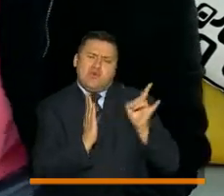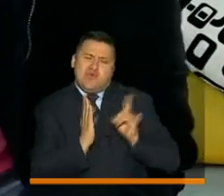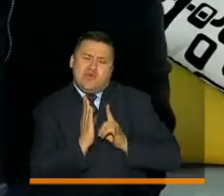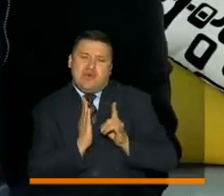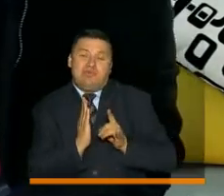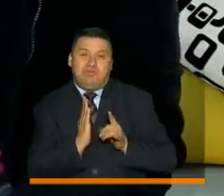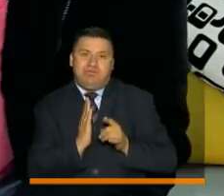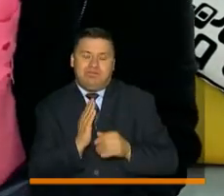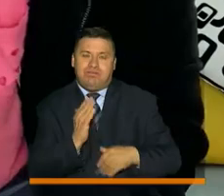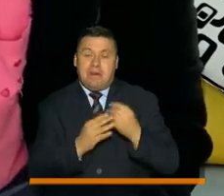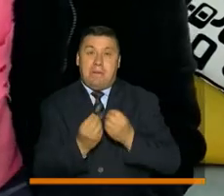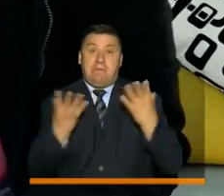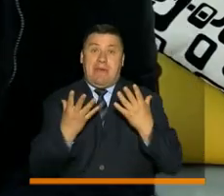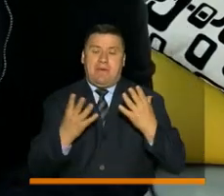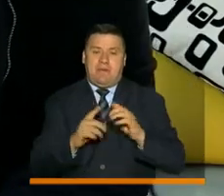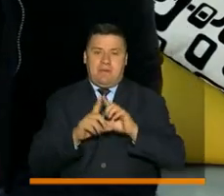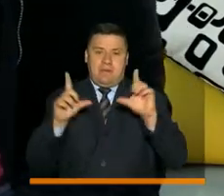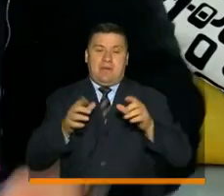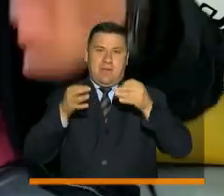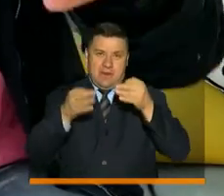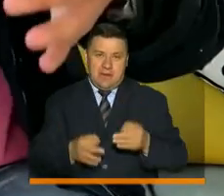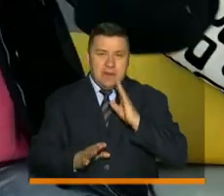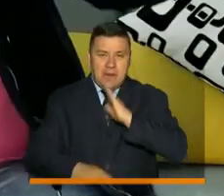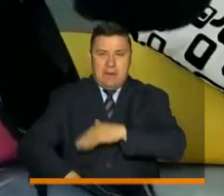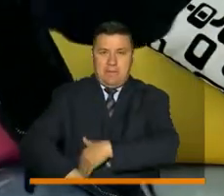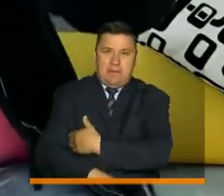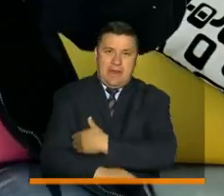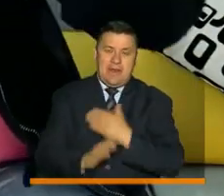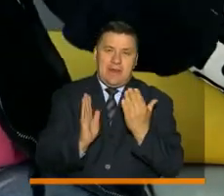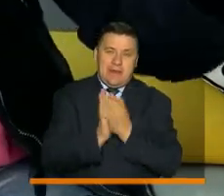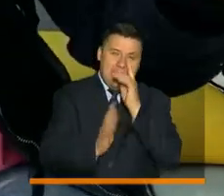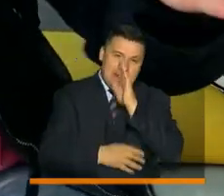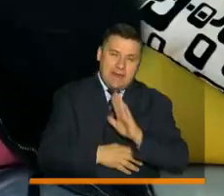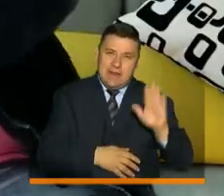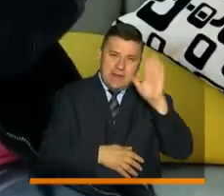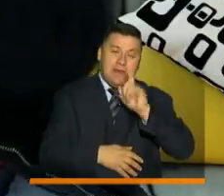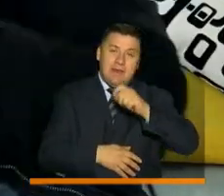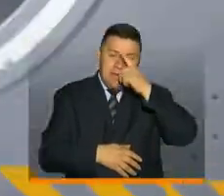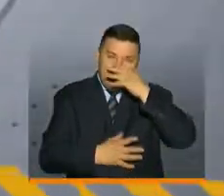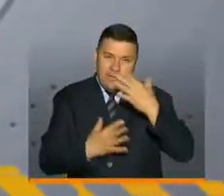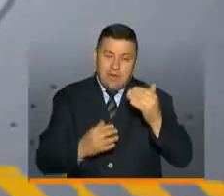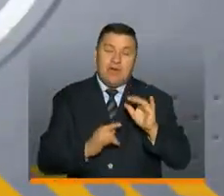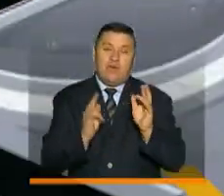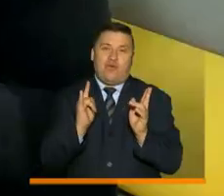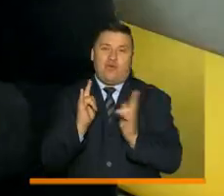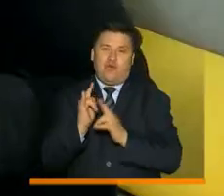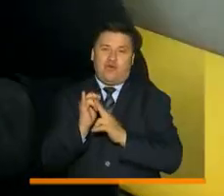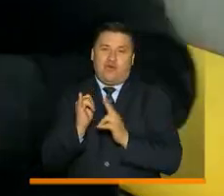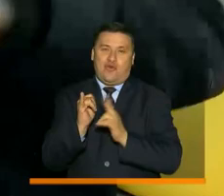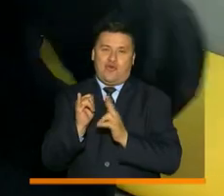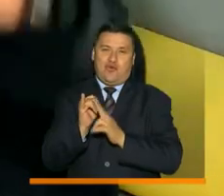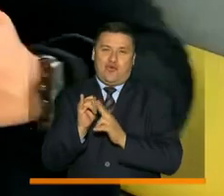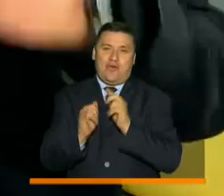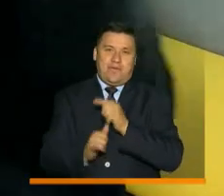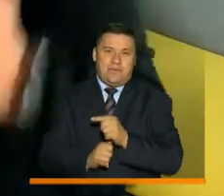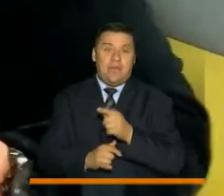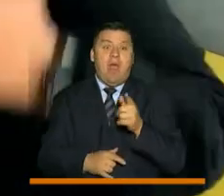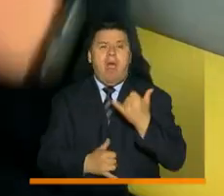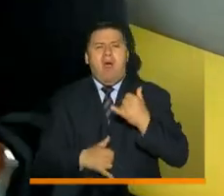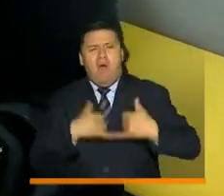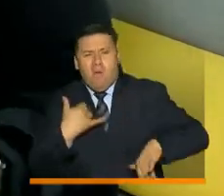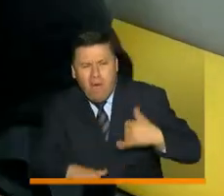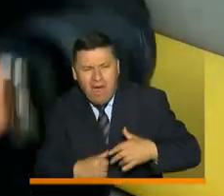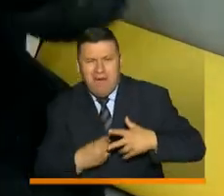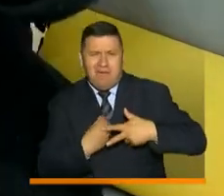en vivo y en directo por los canales oficiales del Ministerio de Educación Nacional, Facebook y YouTube. Allí realizaremos juegos,